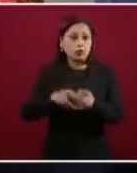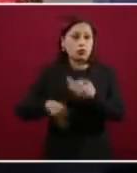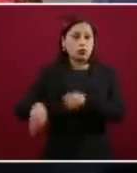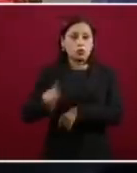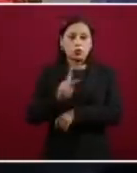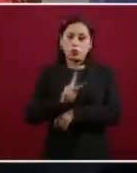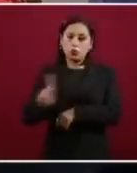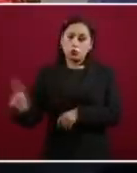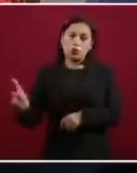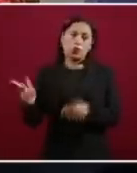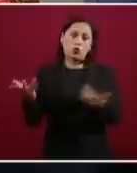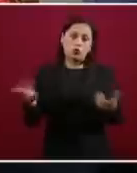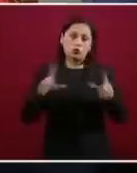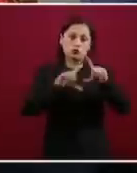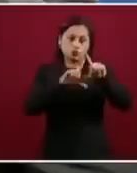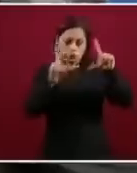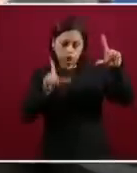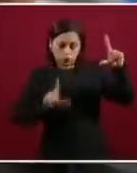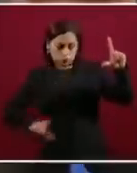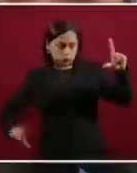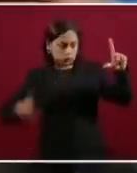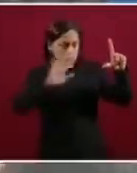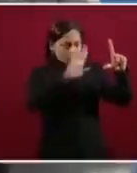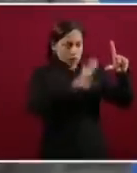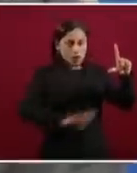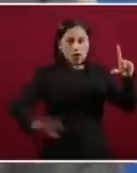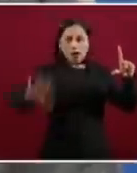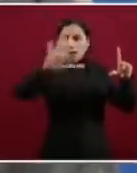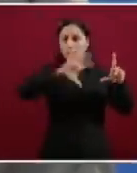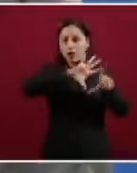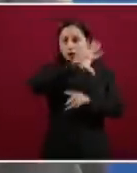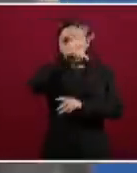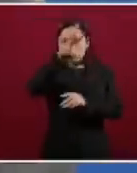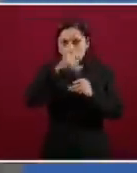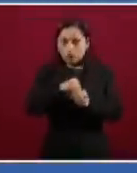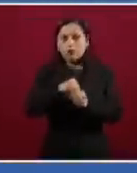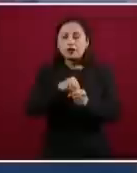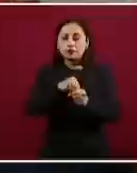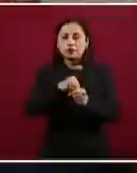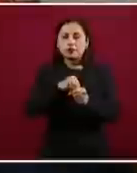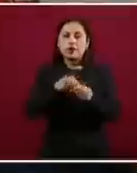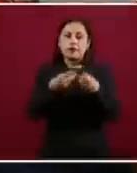en toda la República. Por eso hablamos del desarrollo regional.